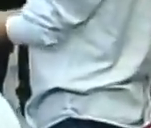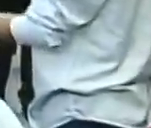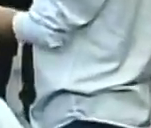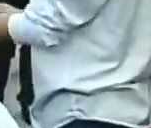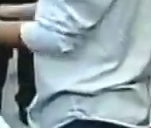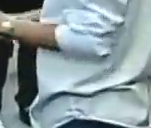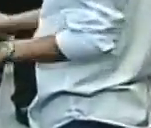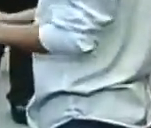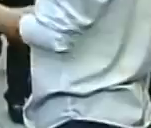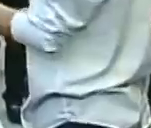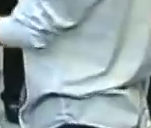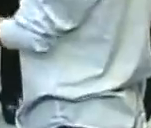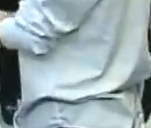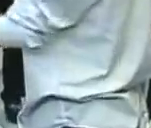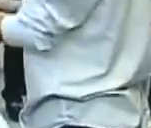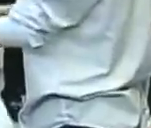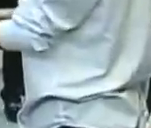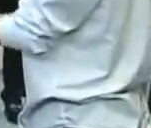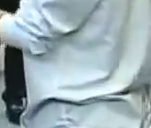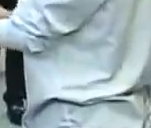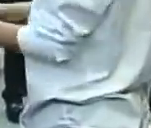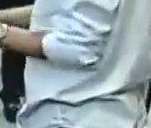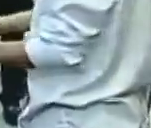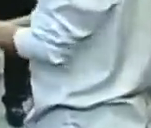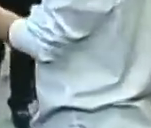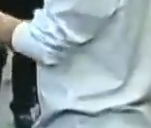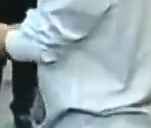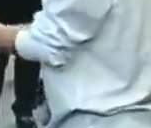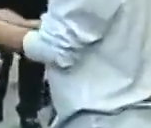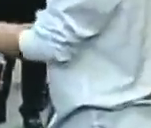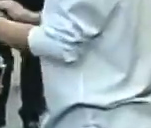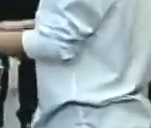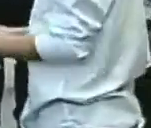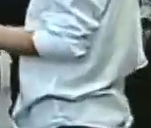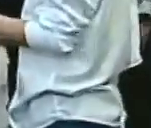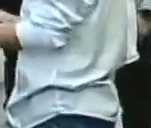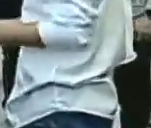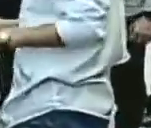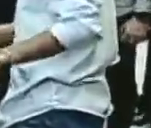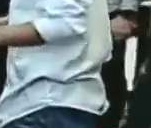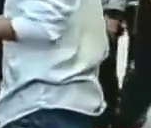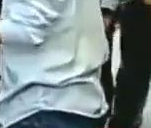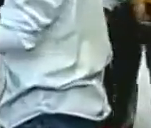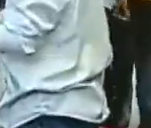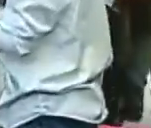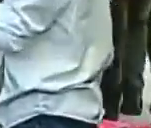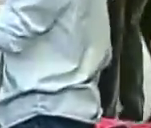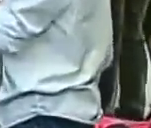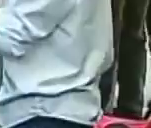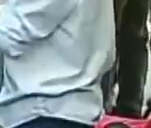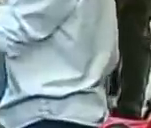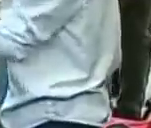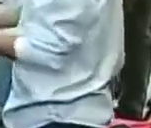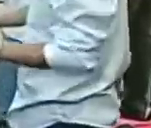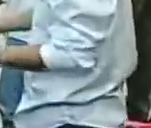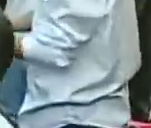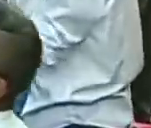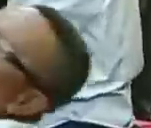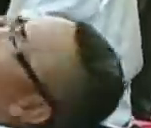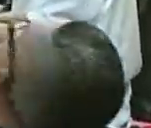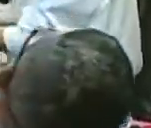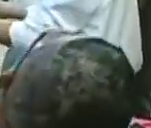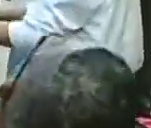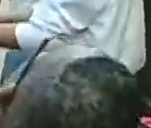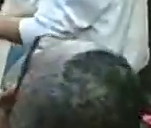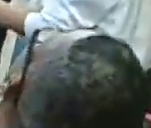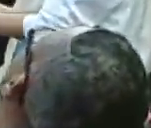la polio pentavalente, que serán distribuidas de manera gratuita. Además, es importante destacar que